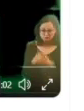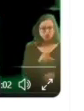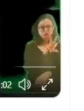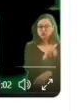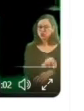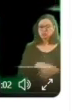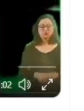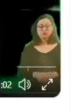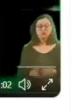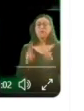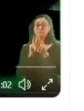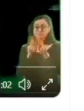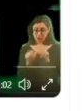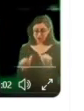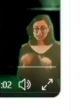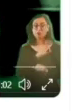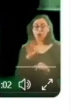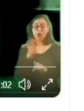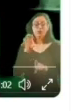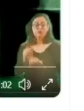La paz es fruto de la justicia.